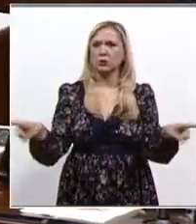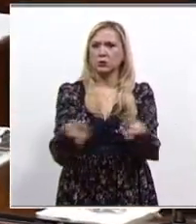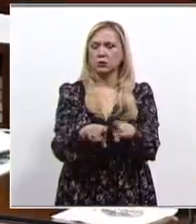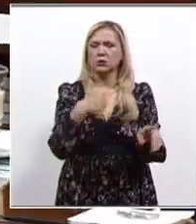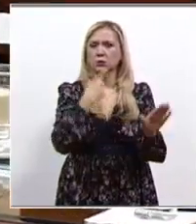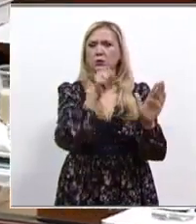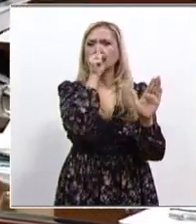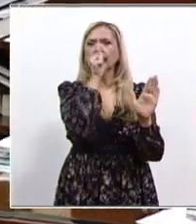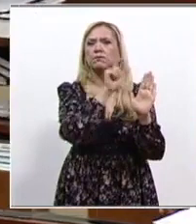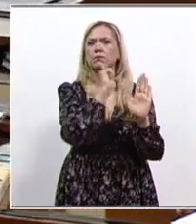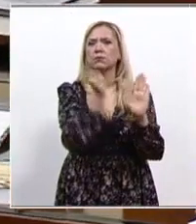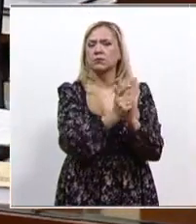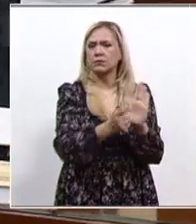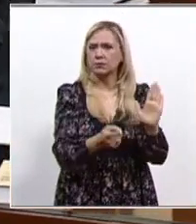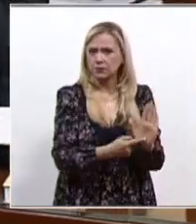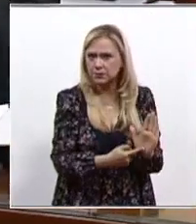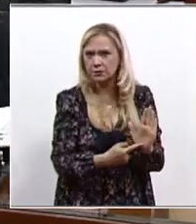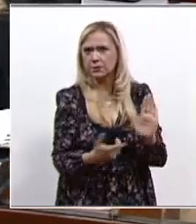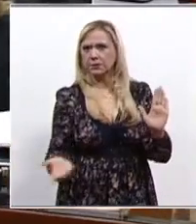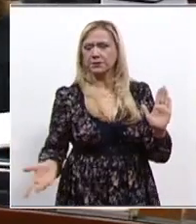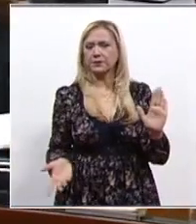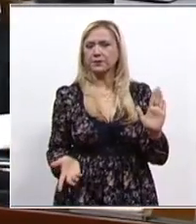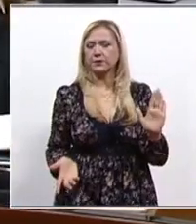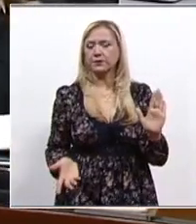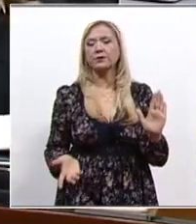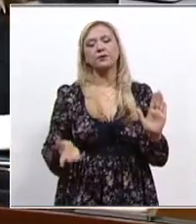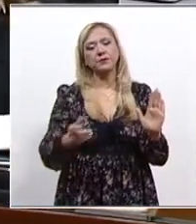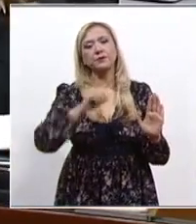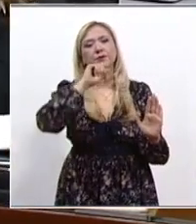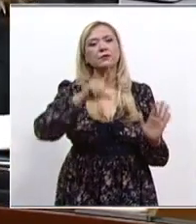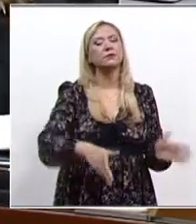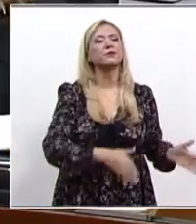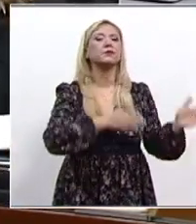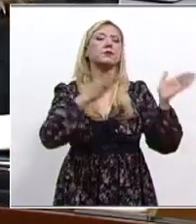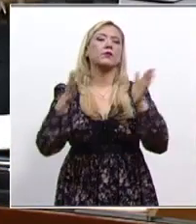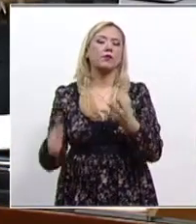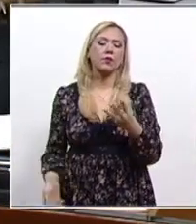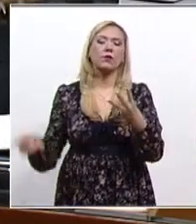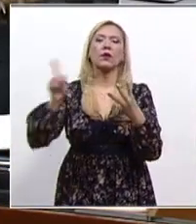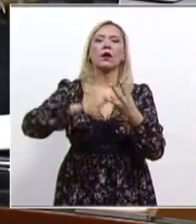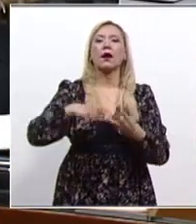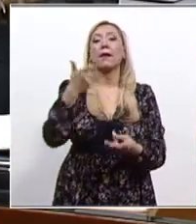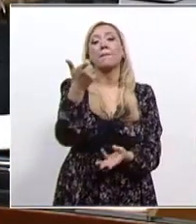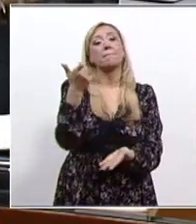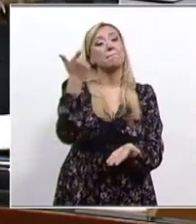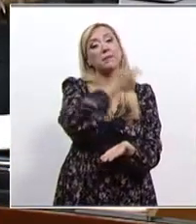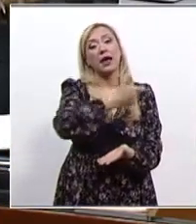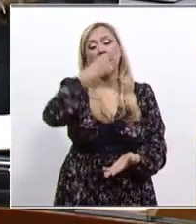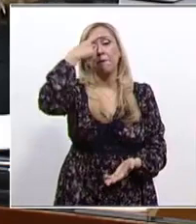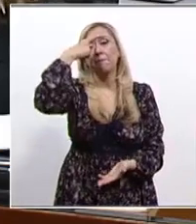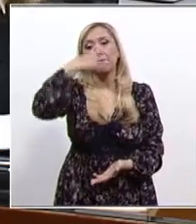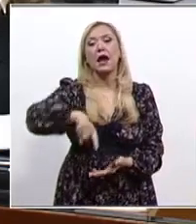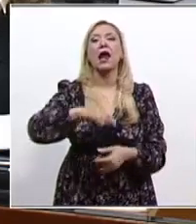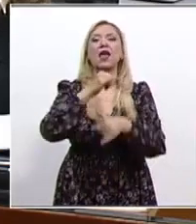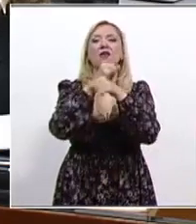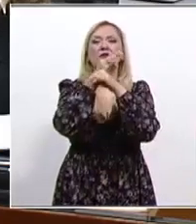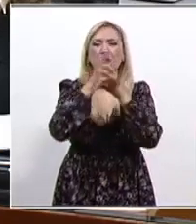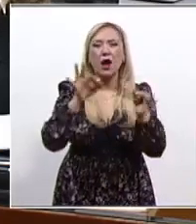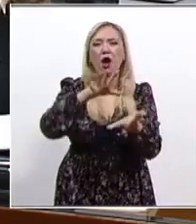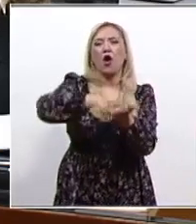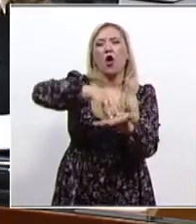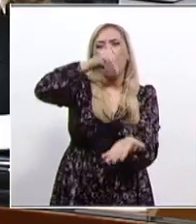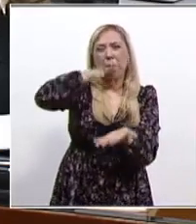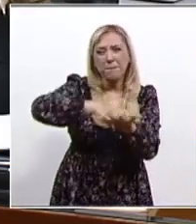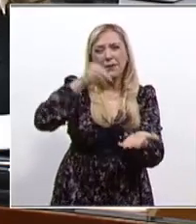tarifa correspondiente. También declaró la invalidez de los cobros por servicios de reproducción de información en constancias